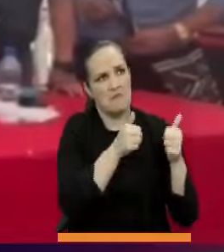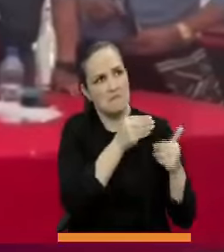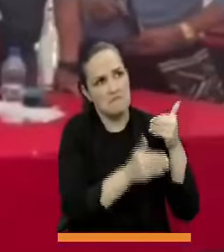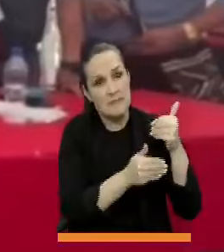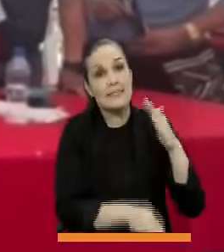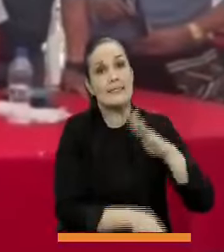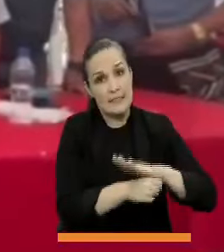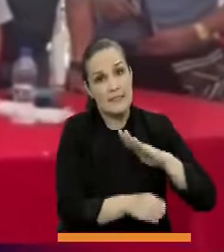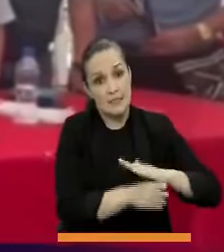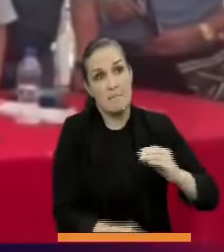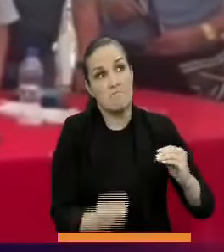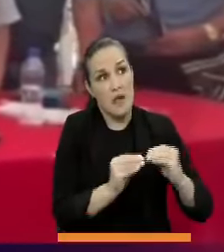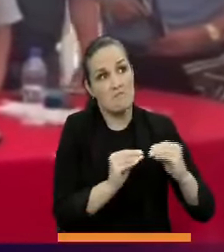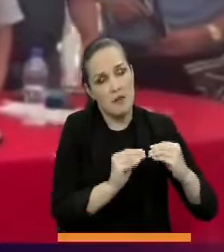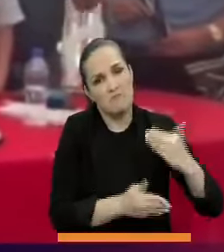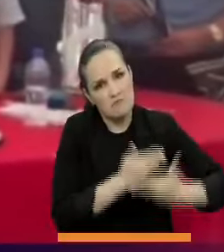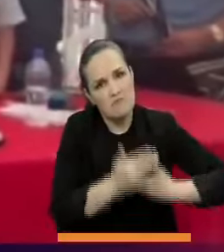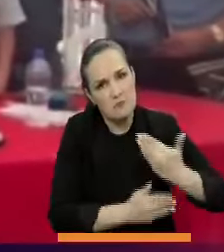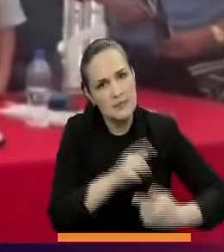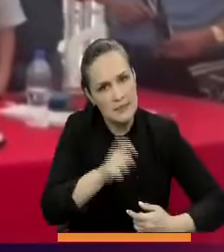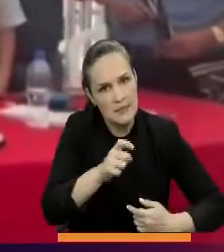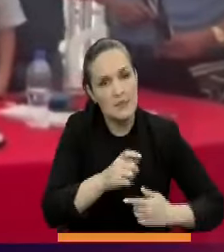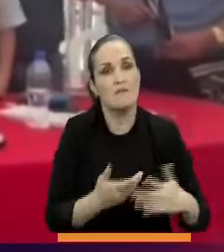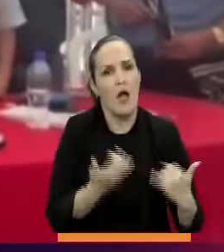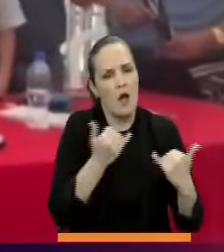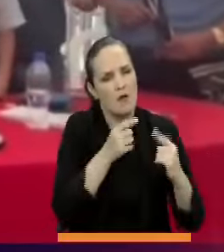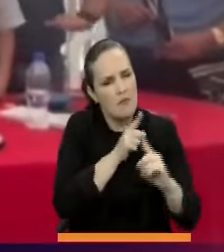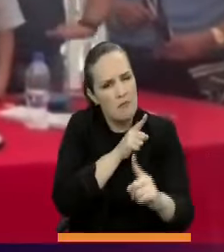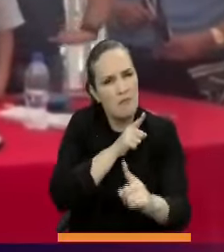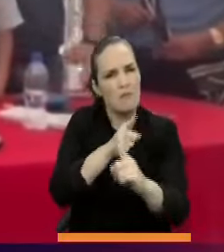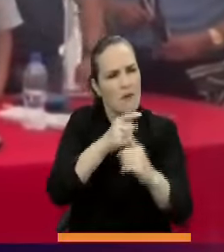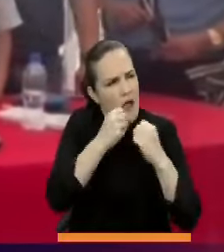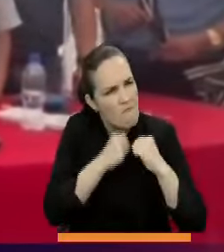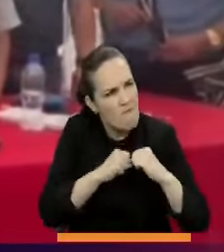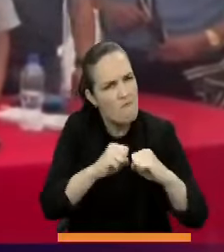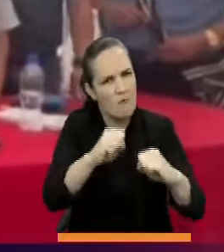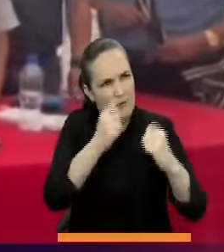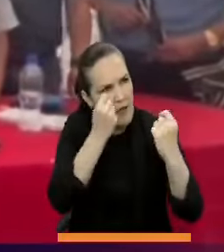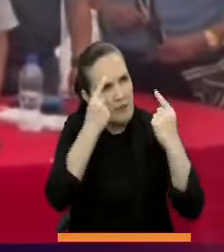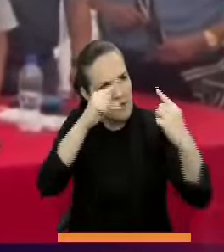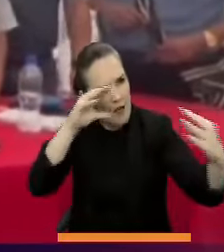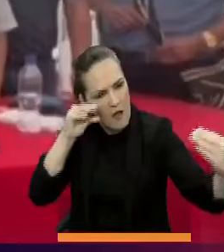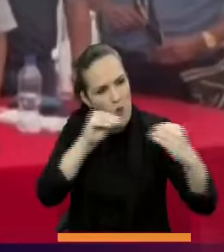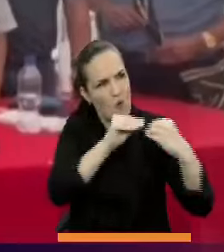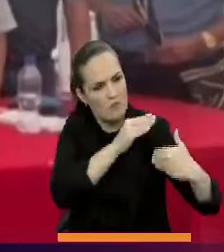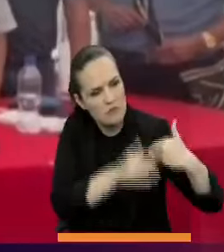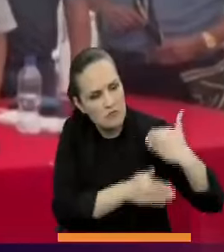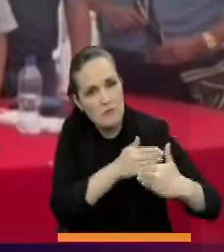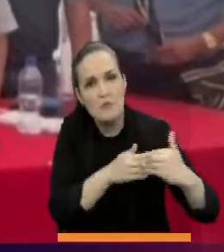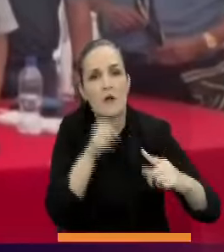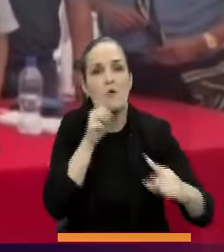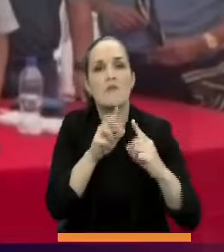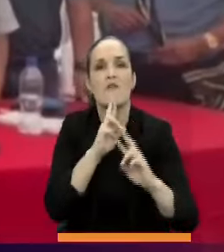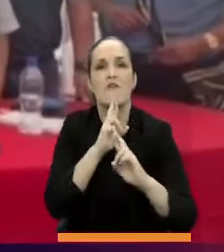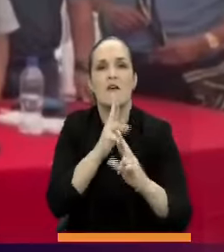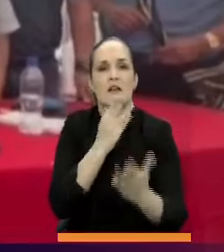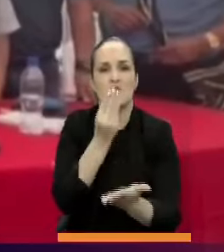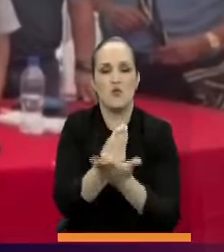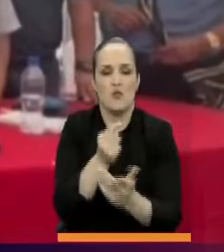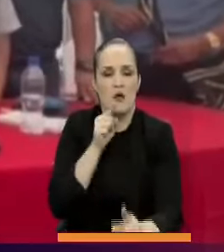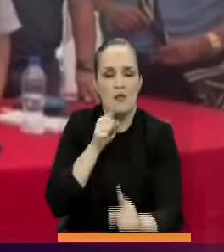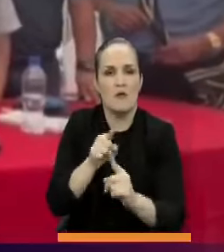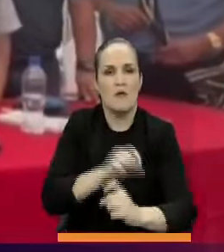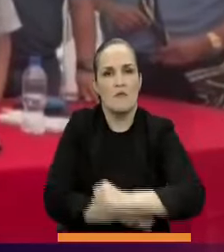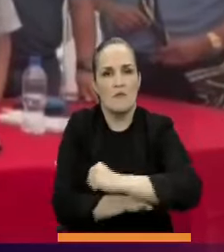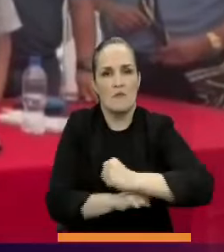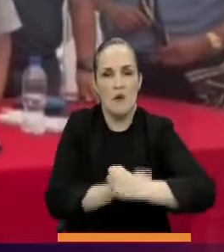seguir mejorando entre las partes. Eso nos debe llevar a un esfuerzo y a un entendimiento que permita mostrar resultados para fortalecer el